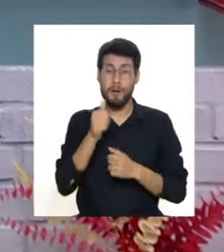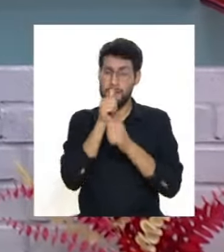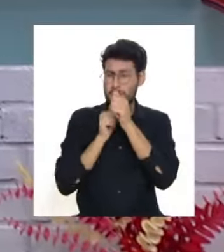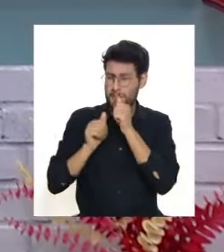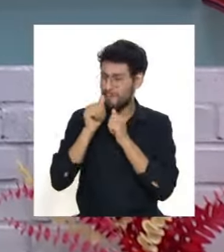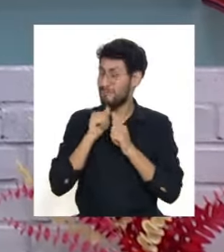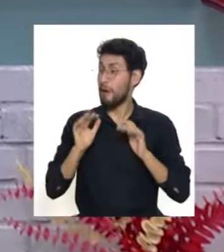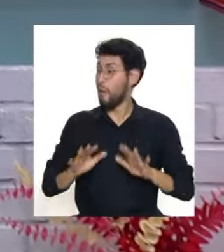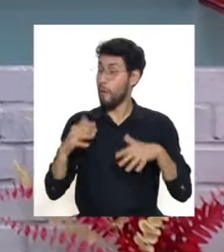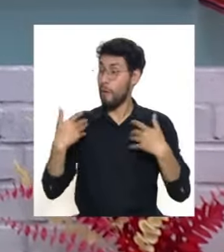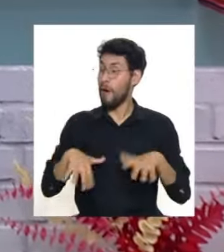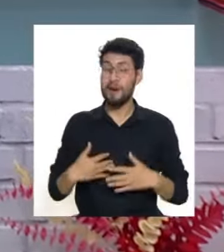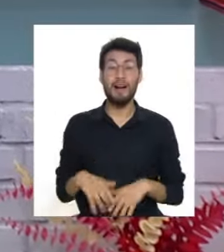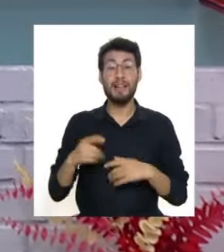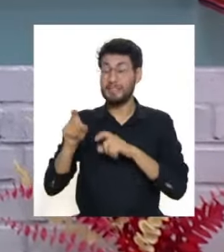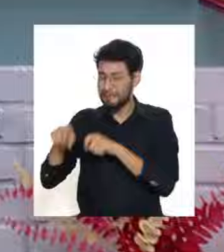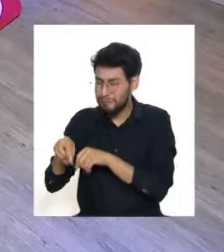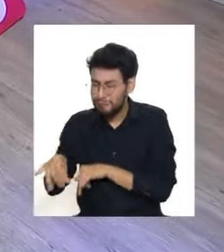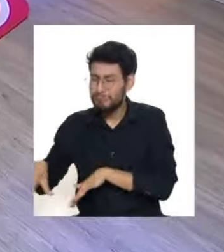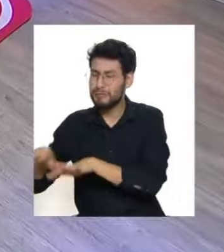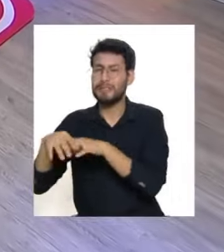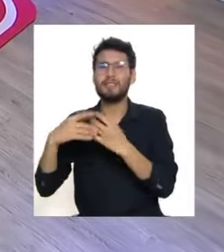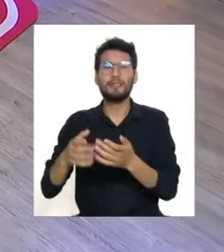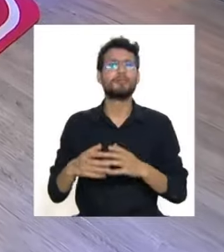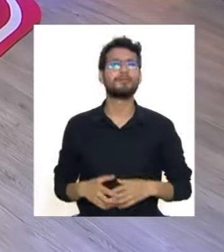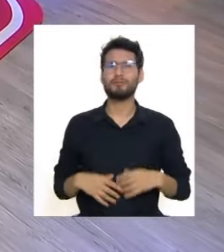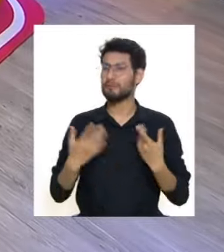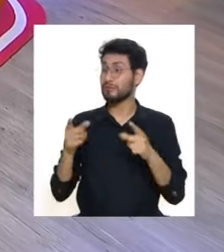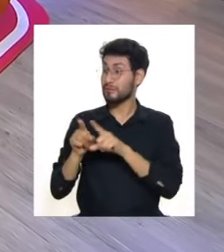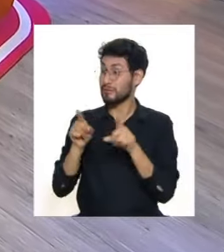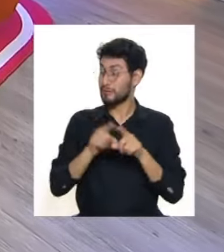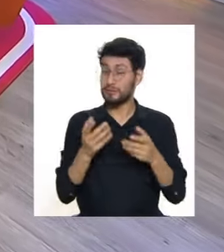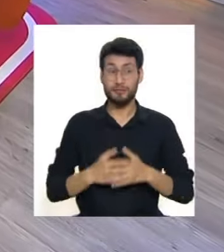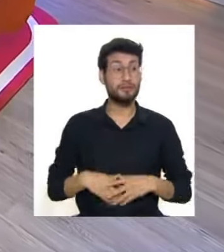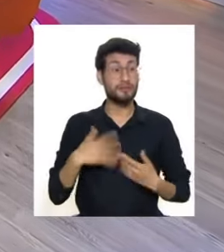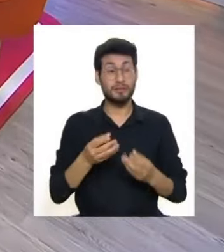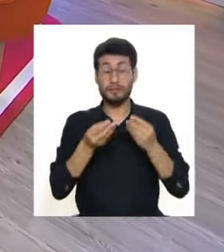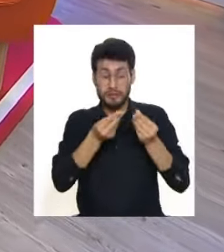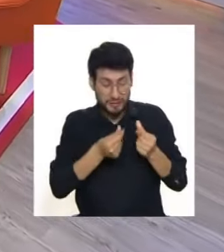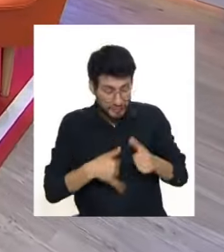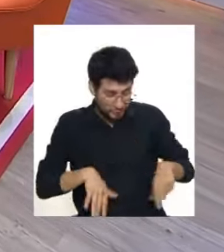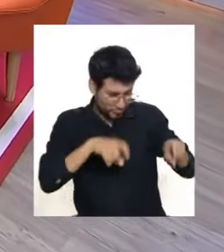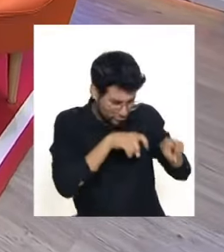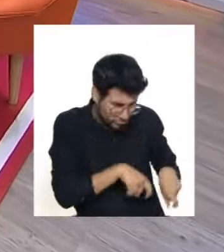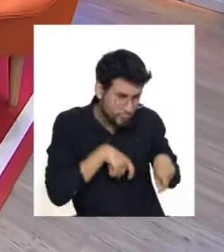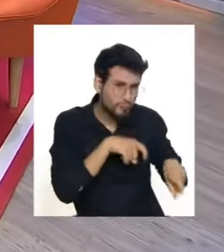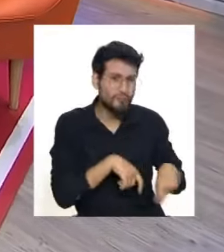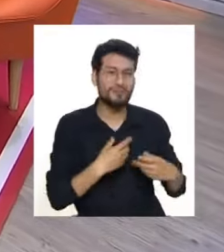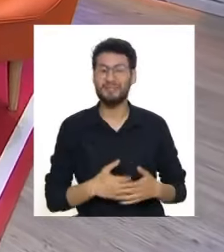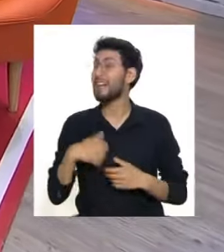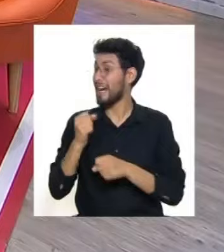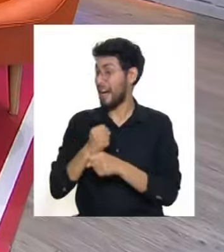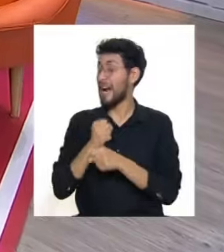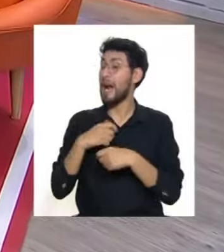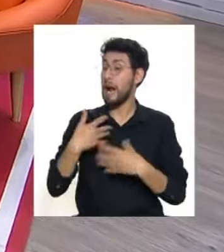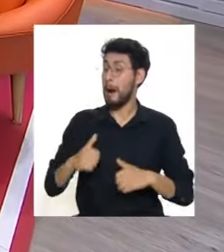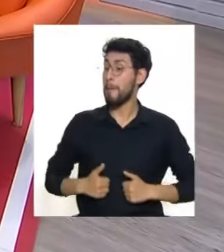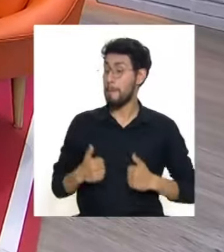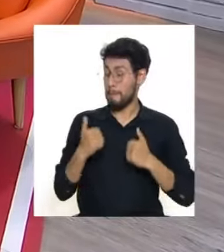paciencia increíble. Desde la siembra, esperar la cosecha, después poder... Parar la tierra. Exacto. Un trabajo, una